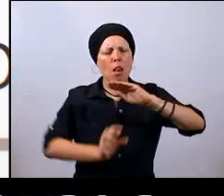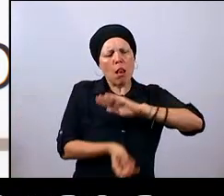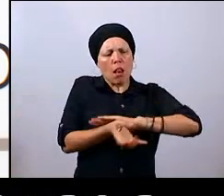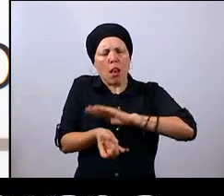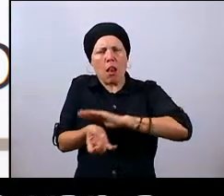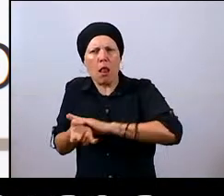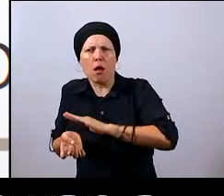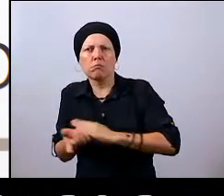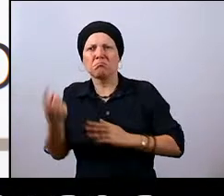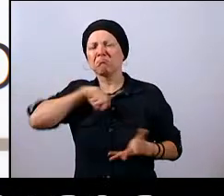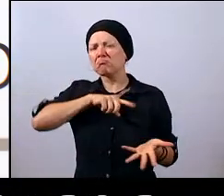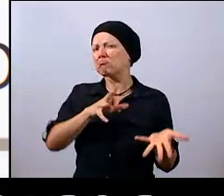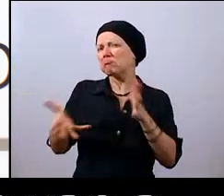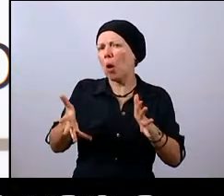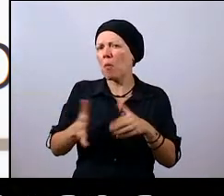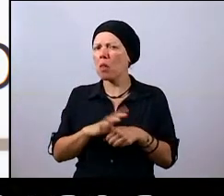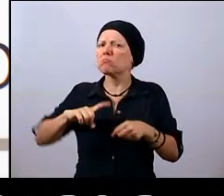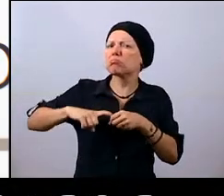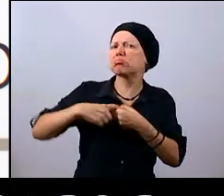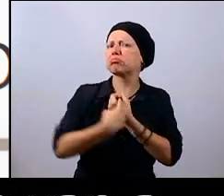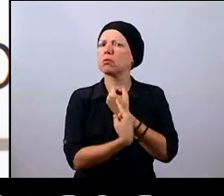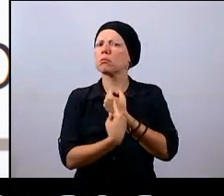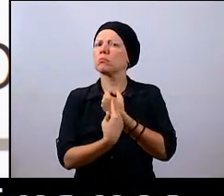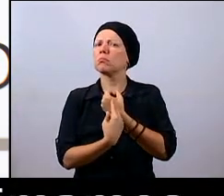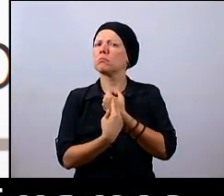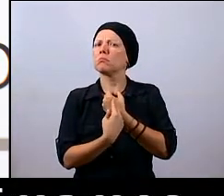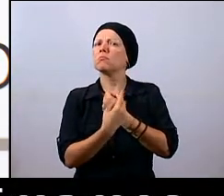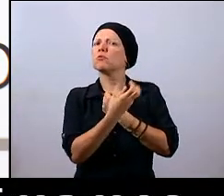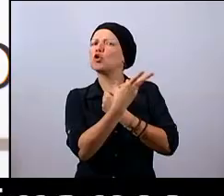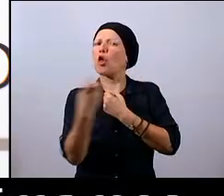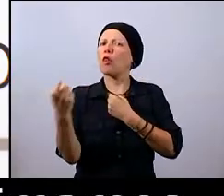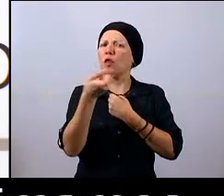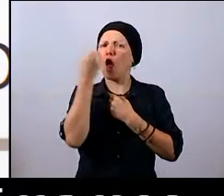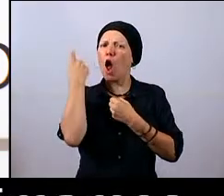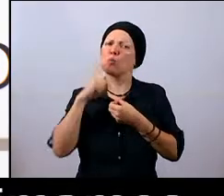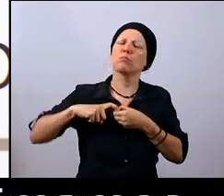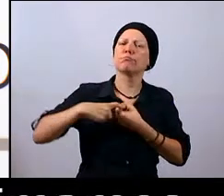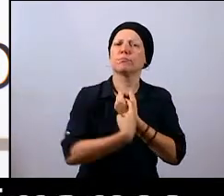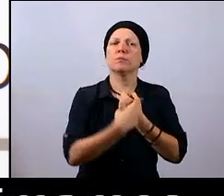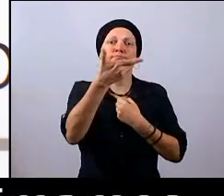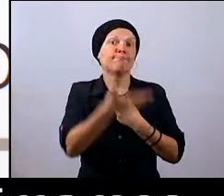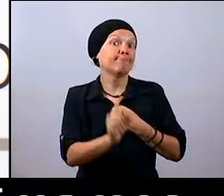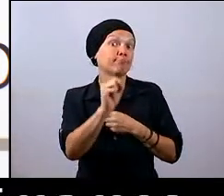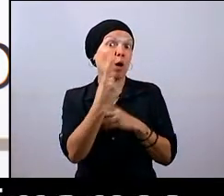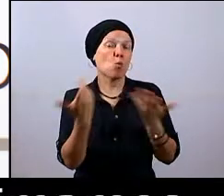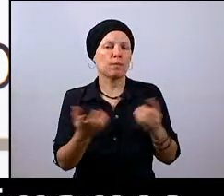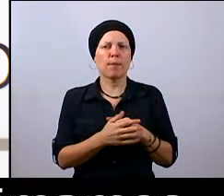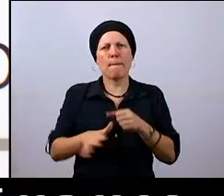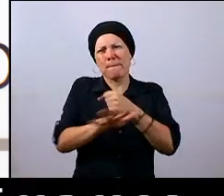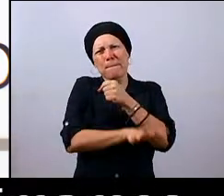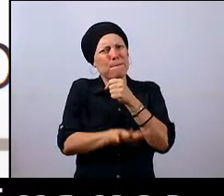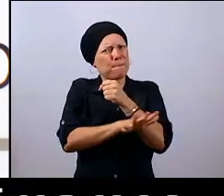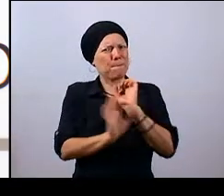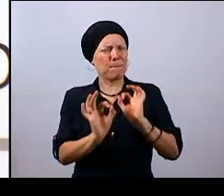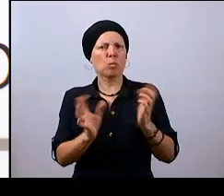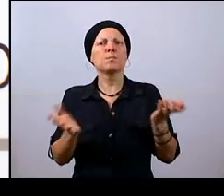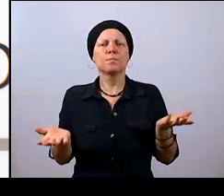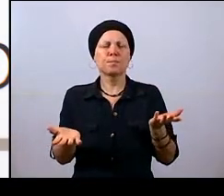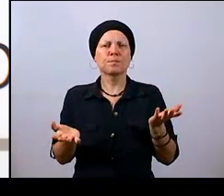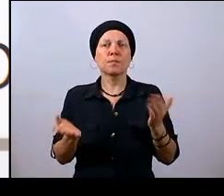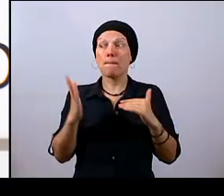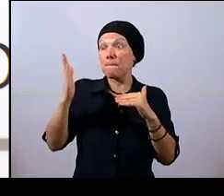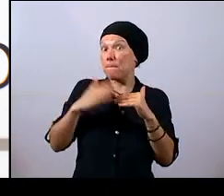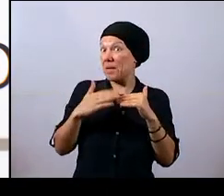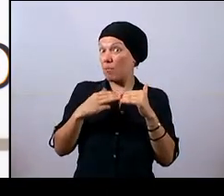que estimamos van a participar unos 200 alumnos. Y lo más importante, lo fundamental, es que al menos